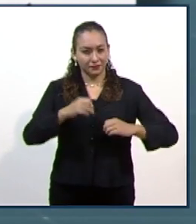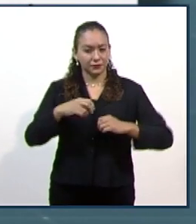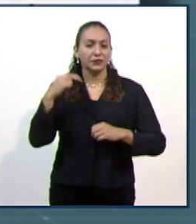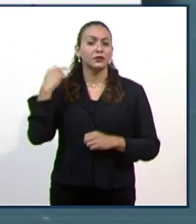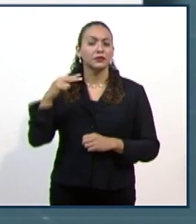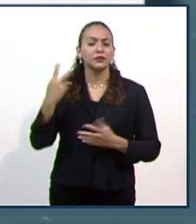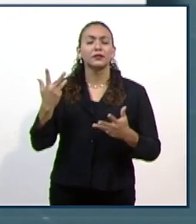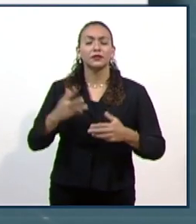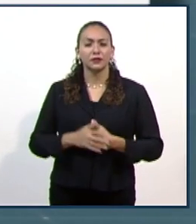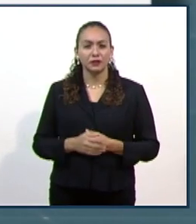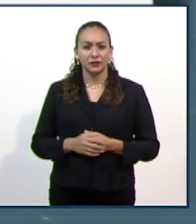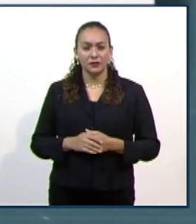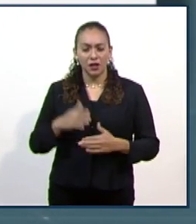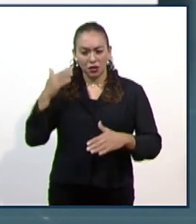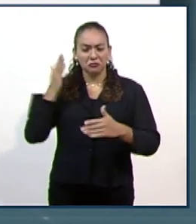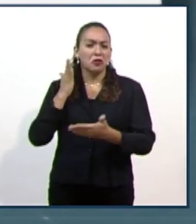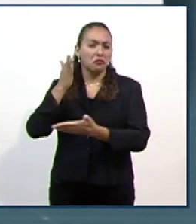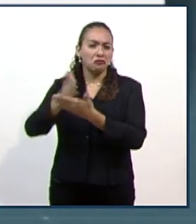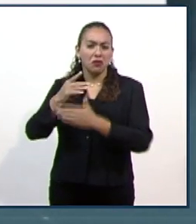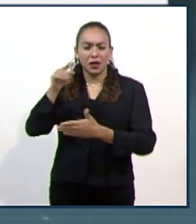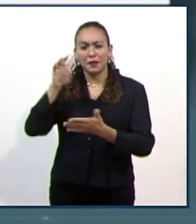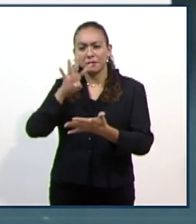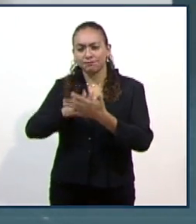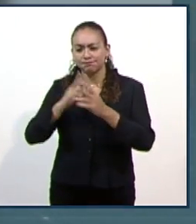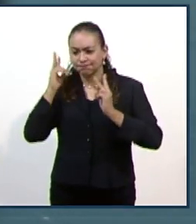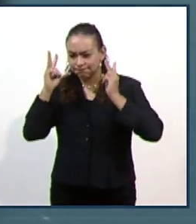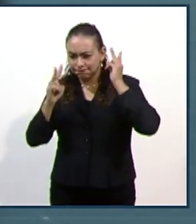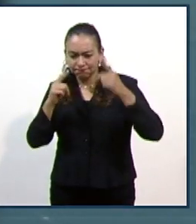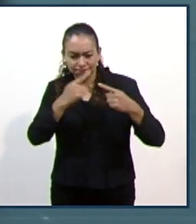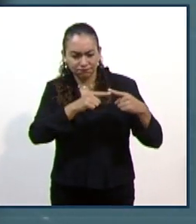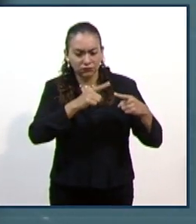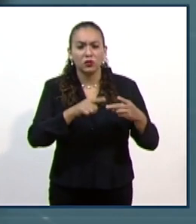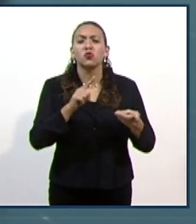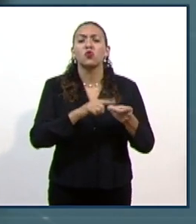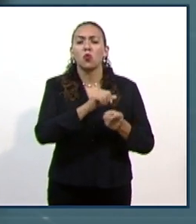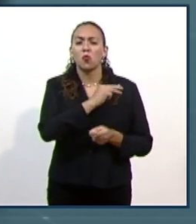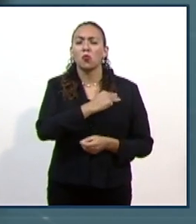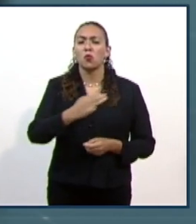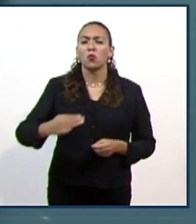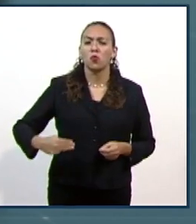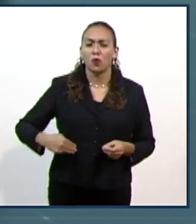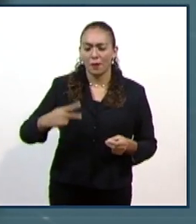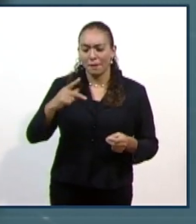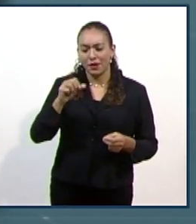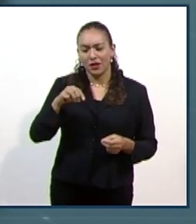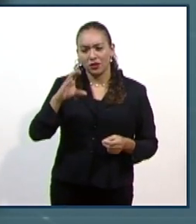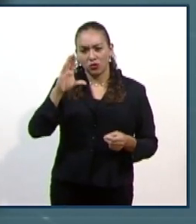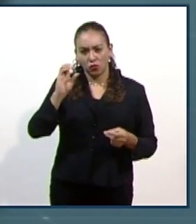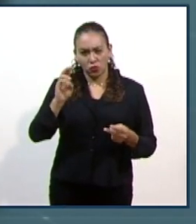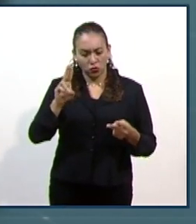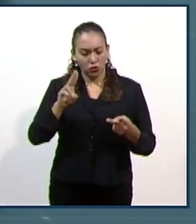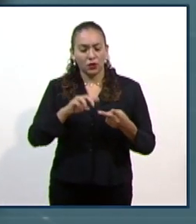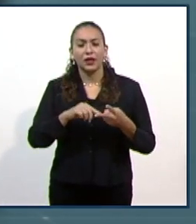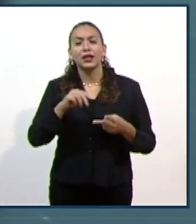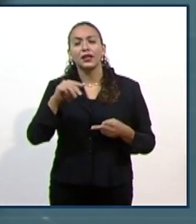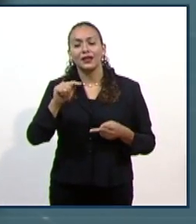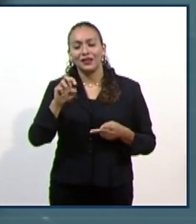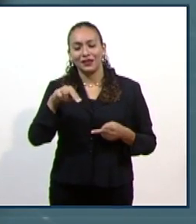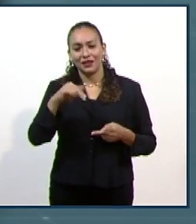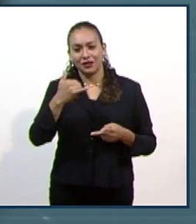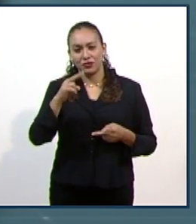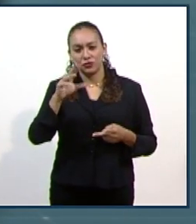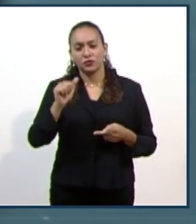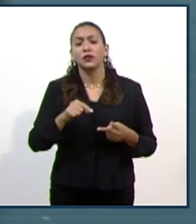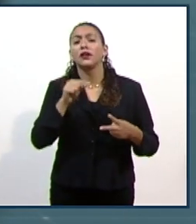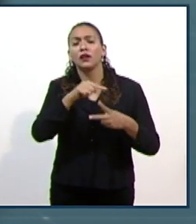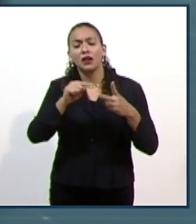Veracruz realizó visitas a los centros penitenciarios ubicados en los municipios de Pánuco y Tantoyuca, en las que el juez ejecutor de